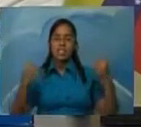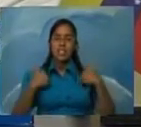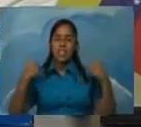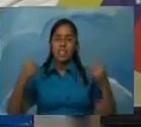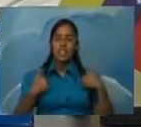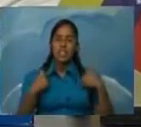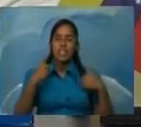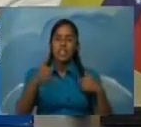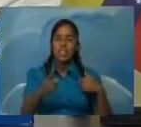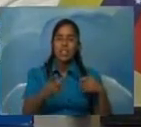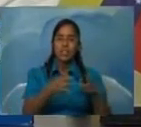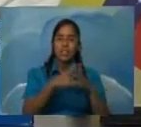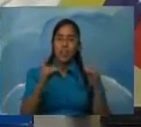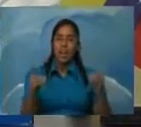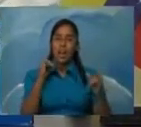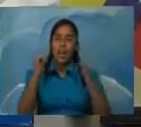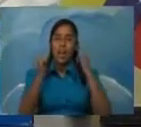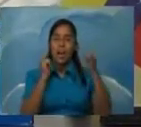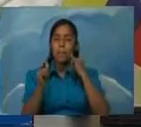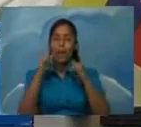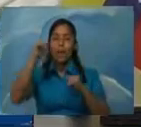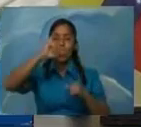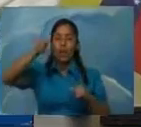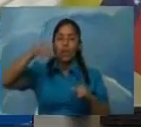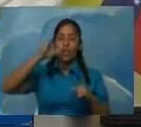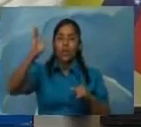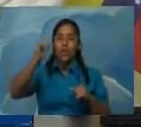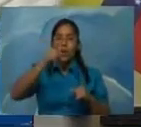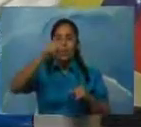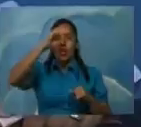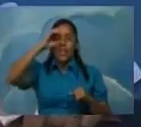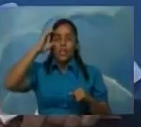la Pascua a Jehová tu Dios,